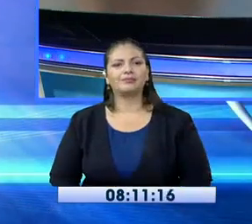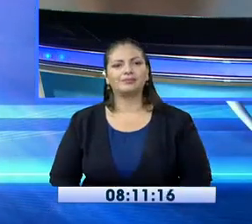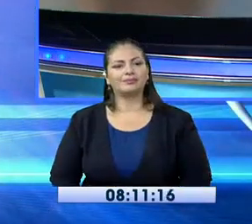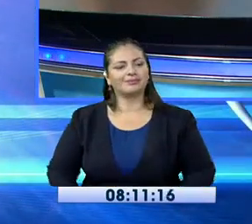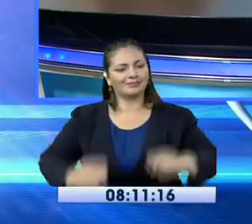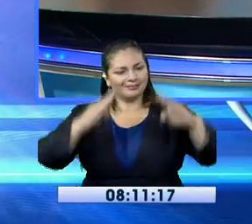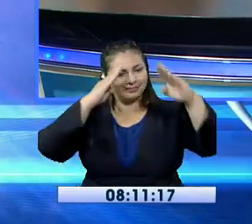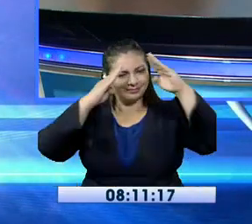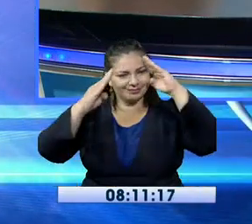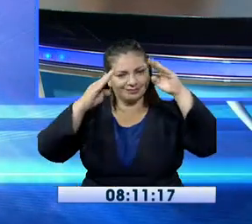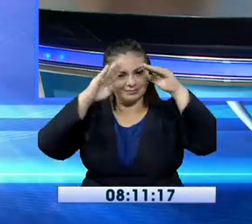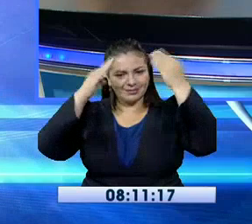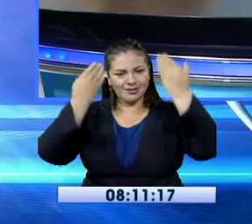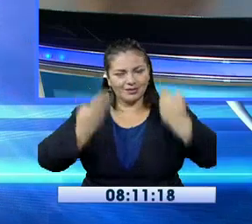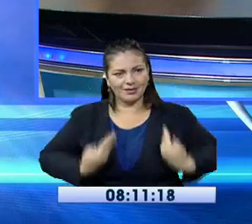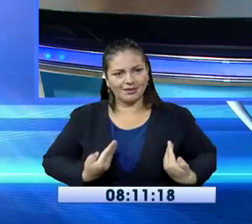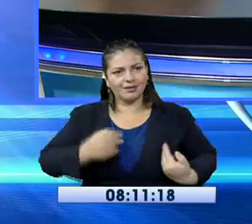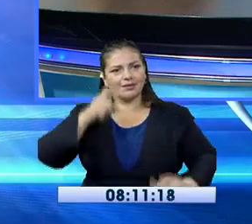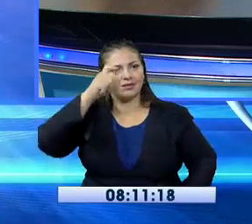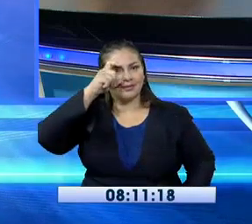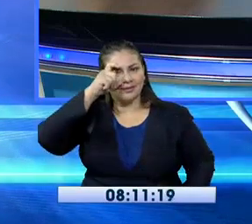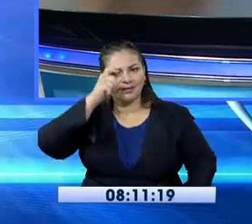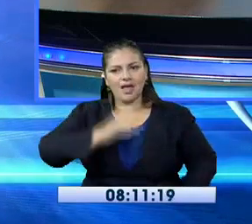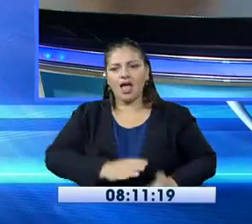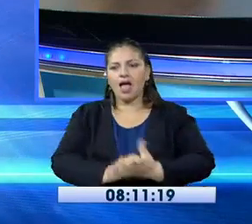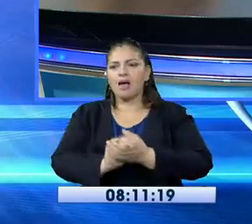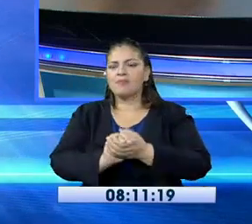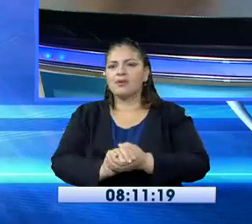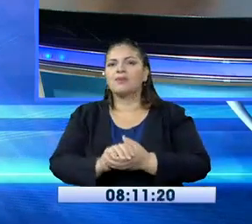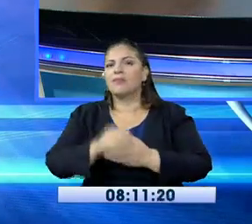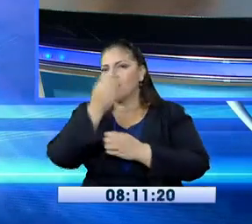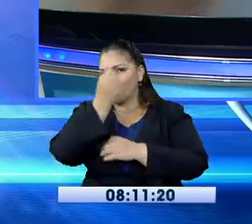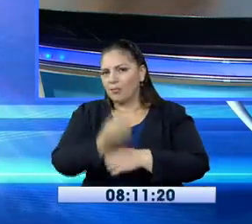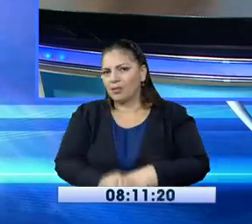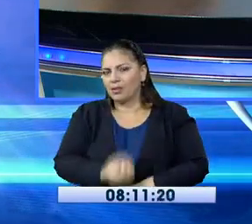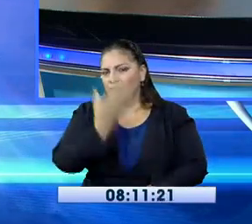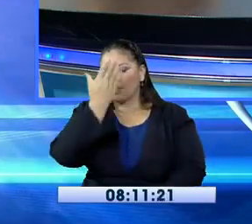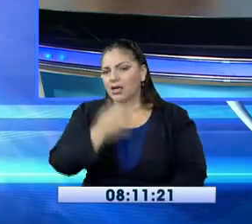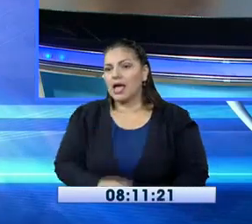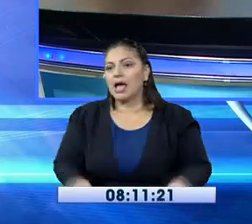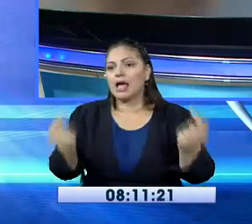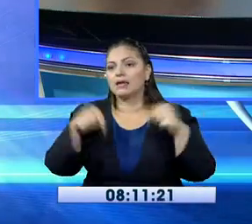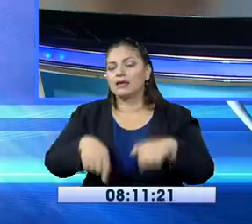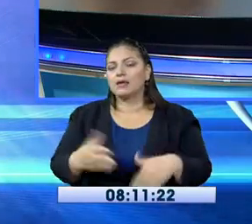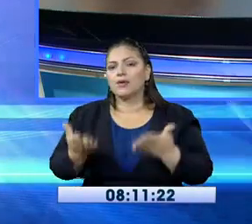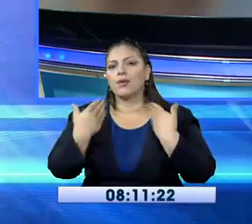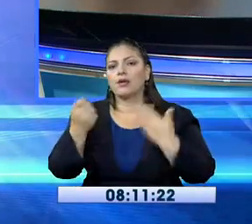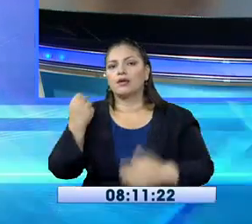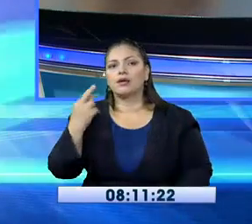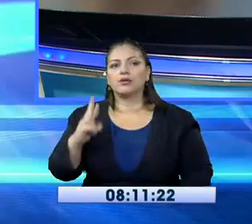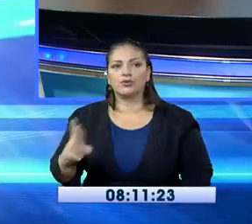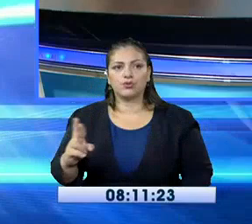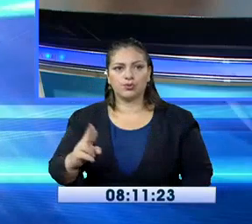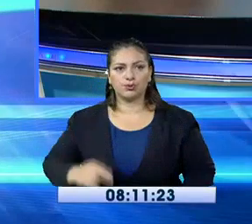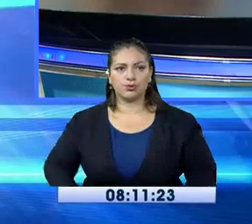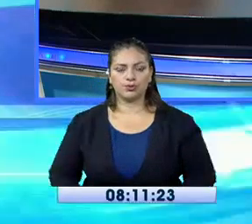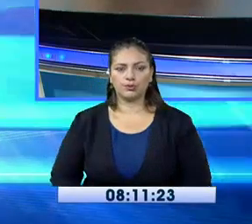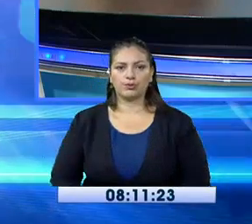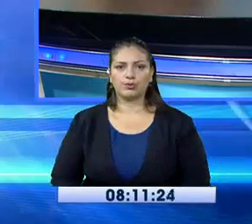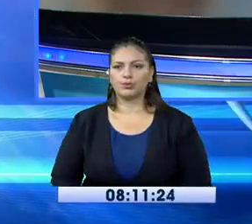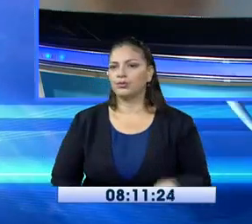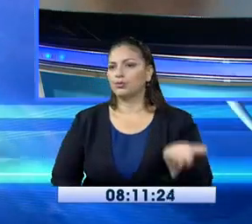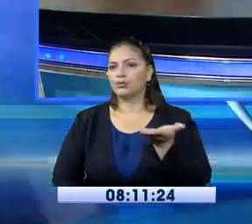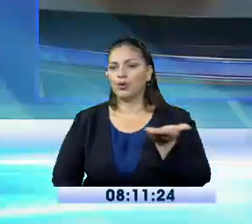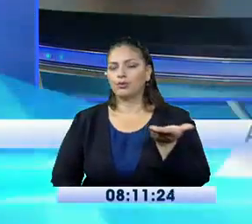Muy buenos días, Roselena. Hugo, amigos televidentes, les cuento, yo me encuentro al sur de Guayaquil. Estamos bien al sur. Estamos en el ingreso,